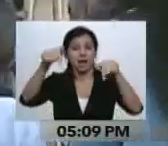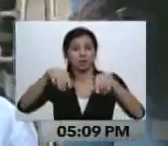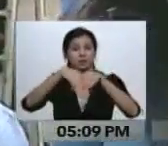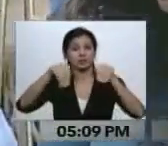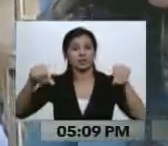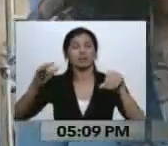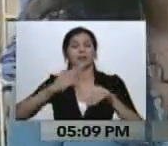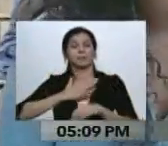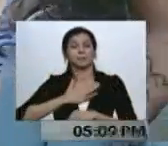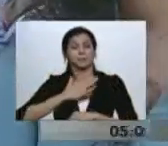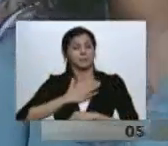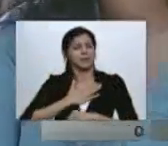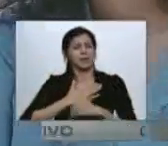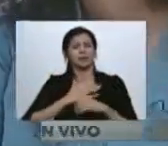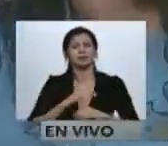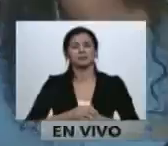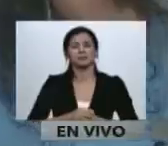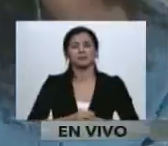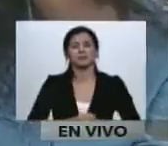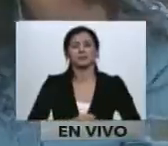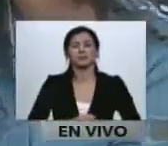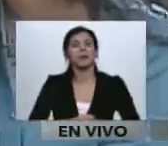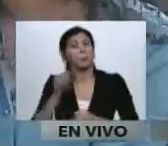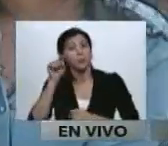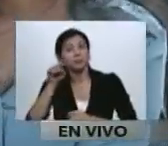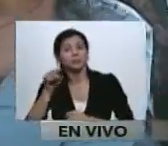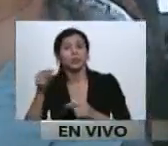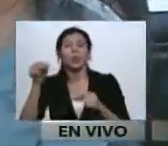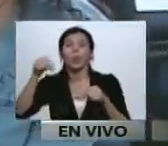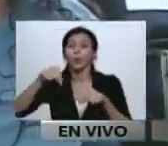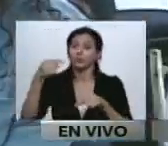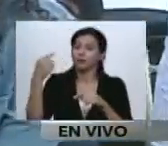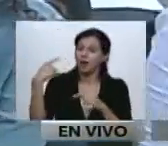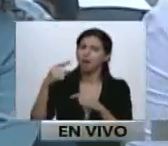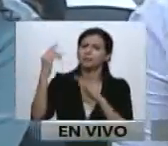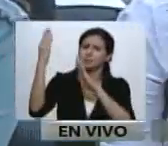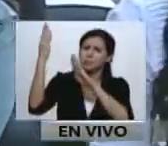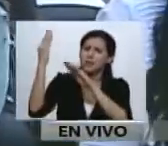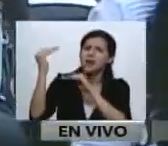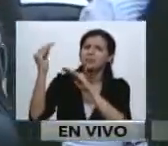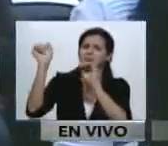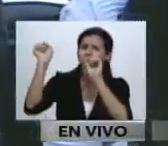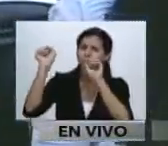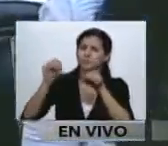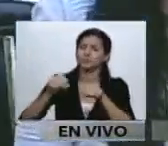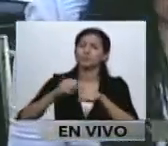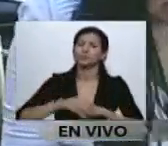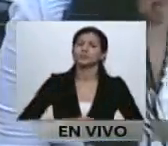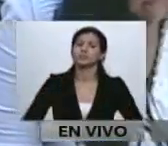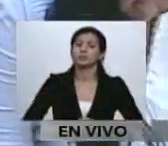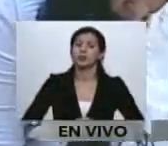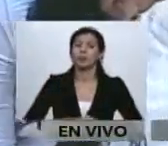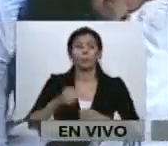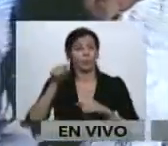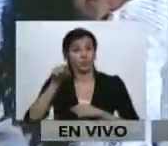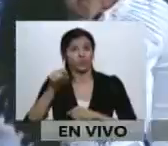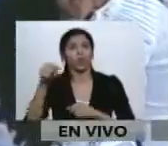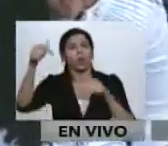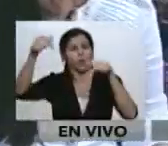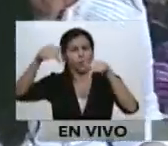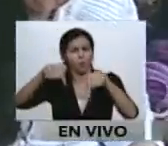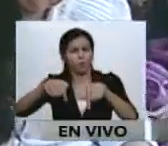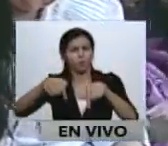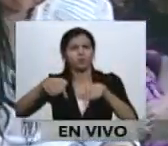tierra mía. Por eso es que hoy tenemos esperanza, por eso es